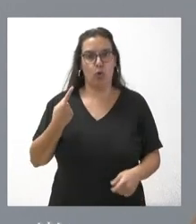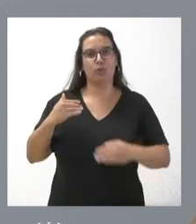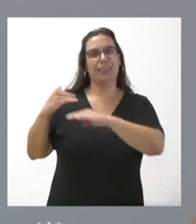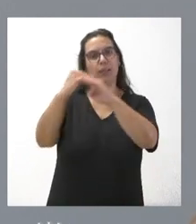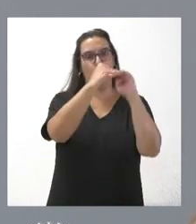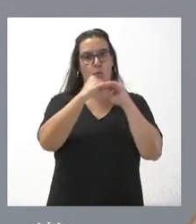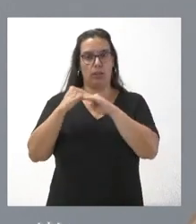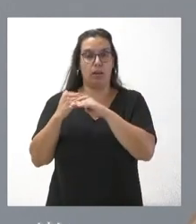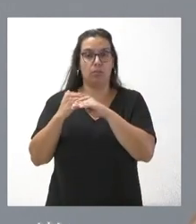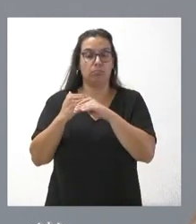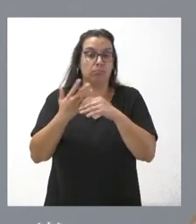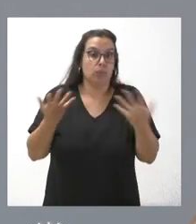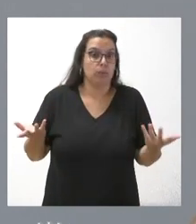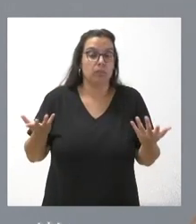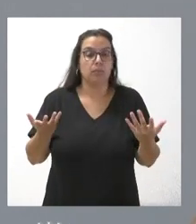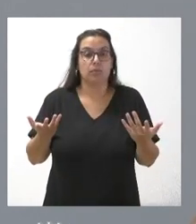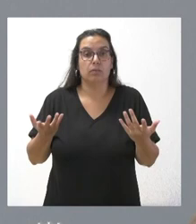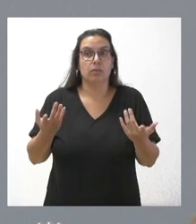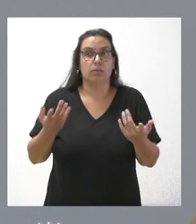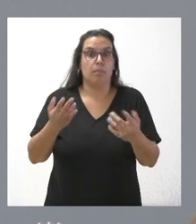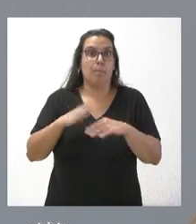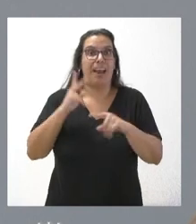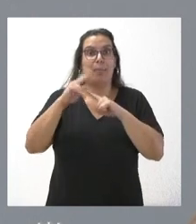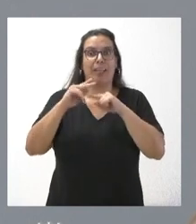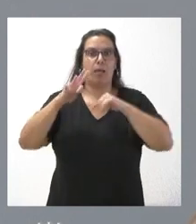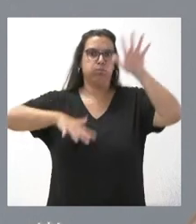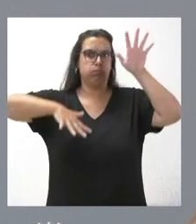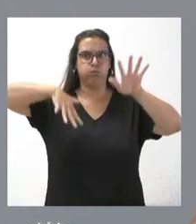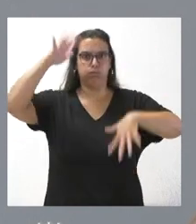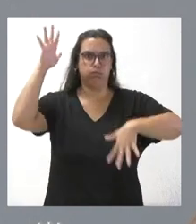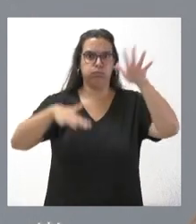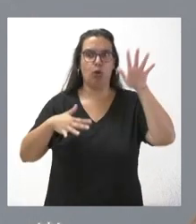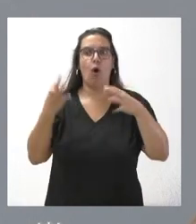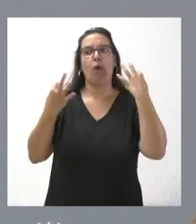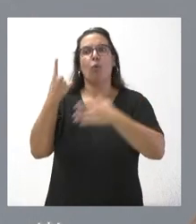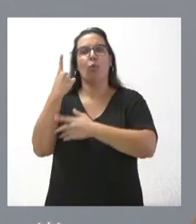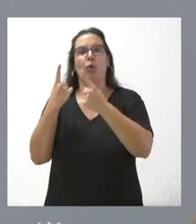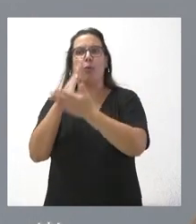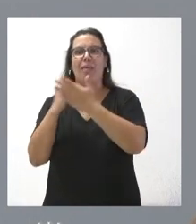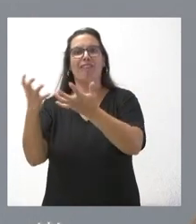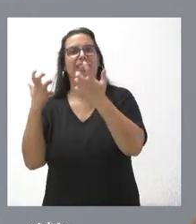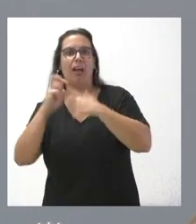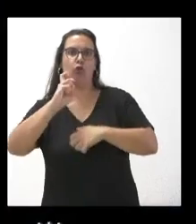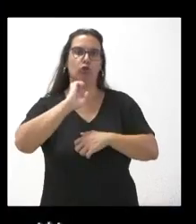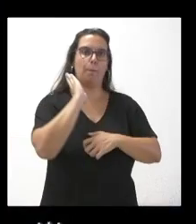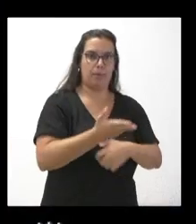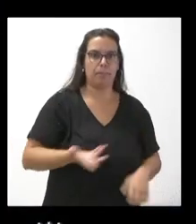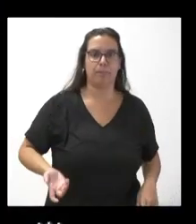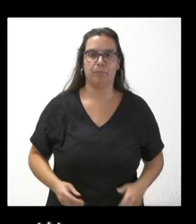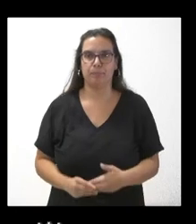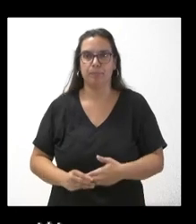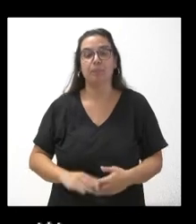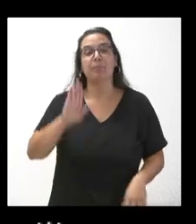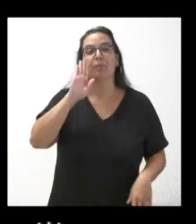igualdad y, por tanto, sin crear desequilibrios y ventajas de unas comunidades autónomas respecto de otras. Hola, buenos